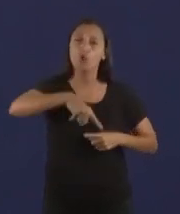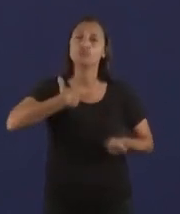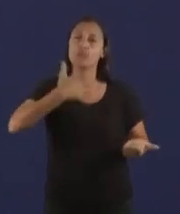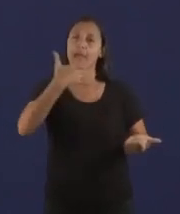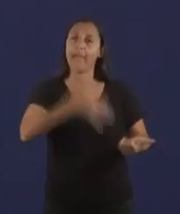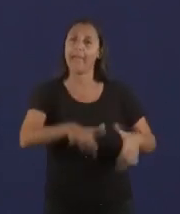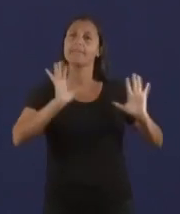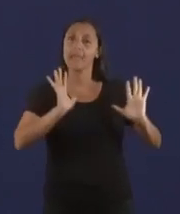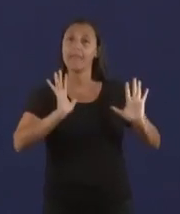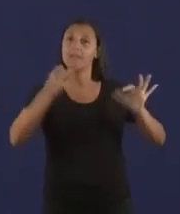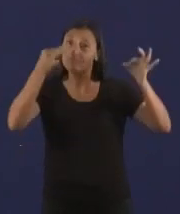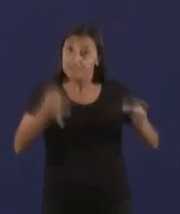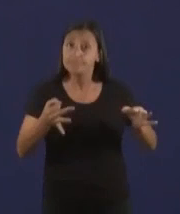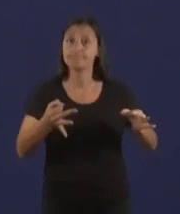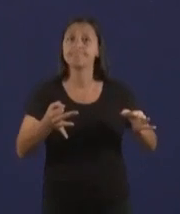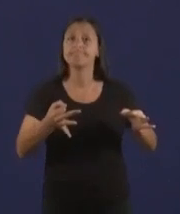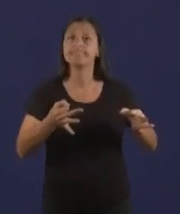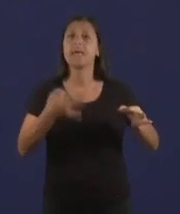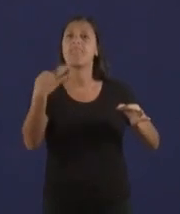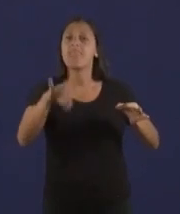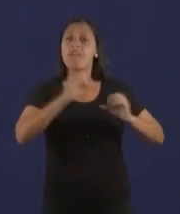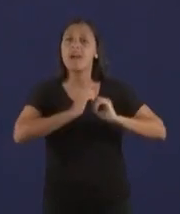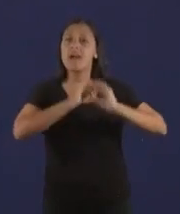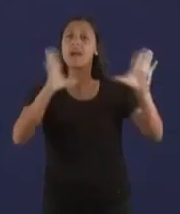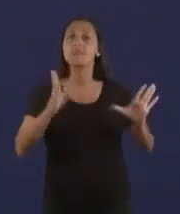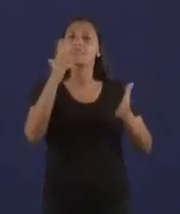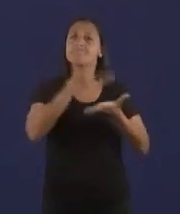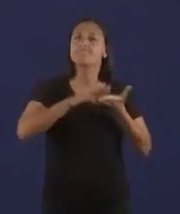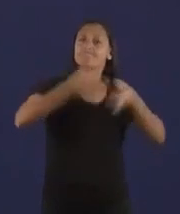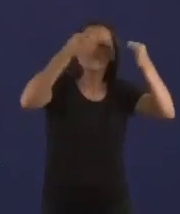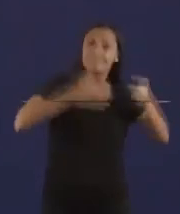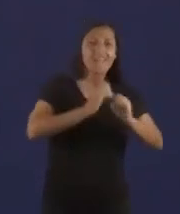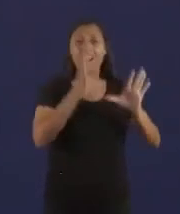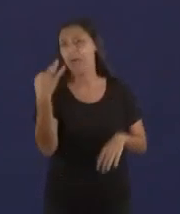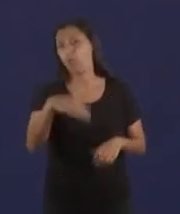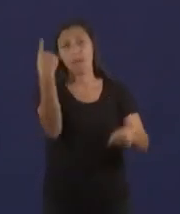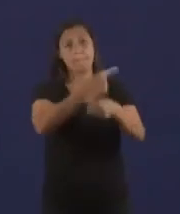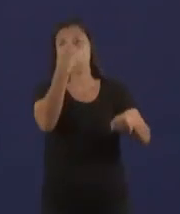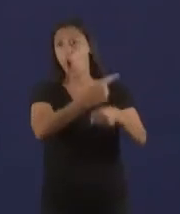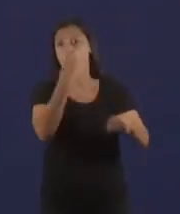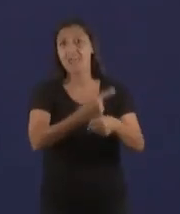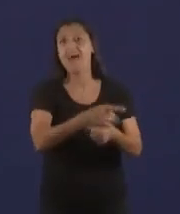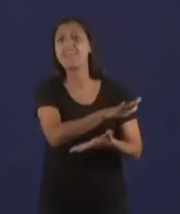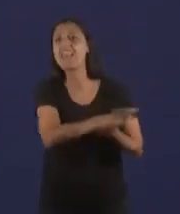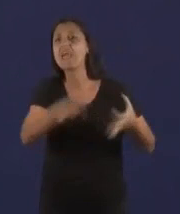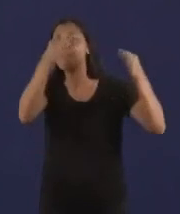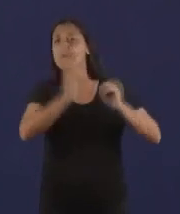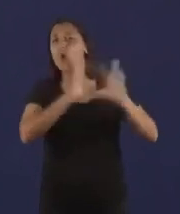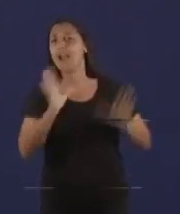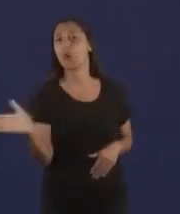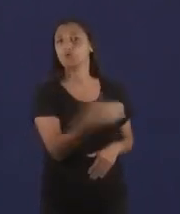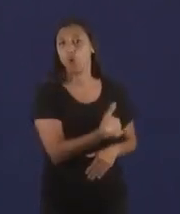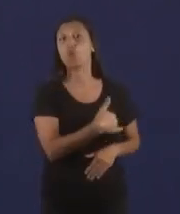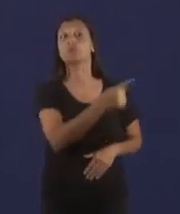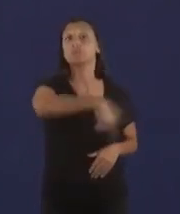comprenda que efectivamente la transparencia tiene que estar por encima de todo y que efectivamente le den lugar